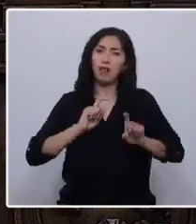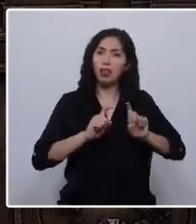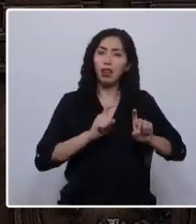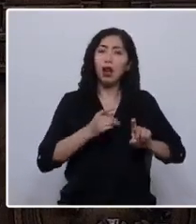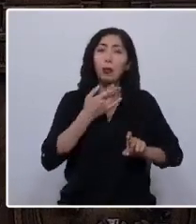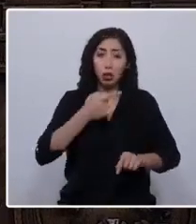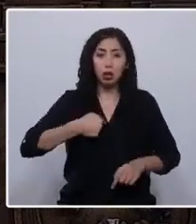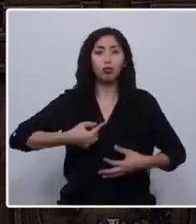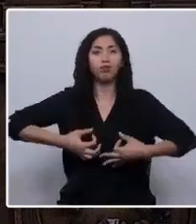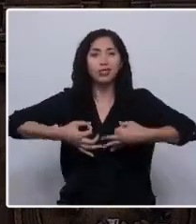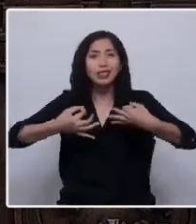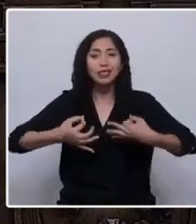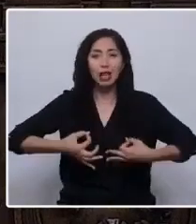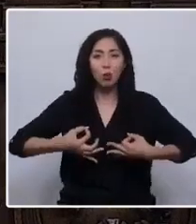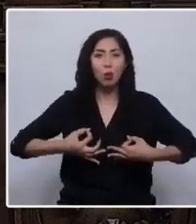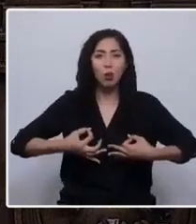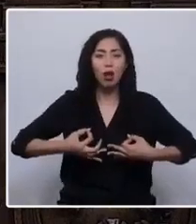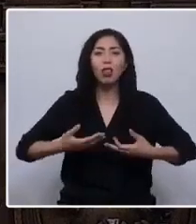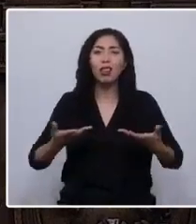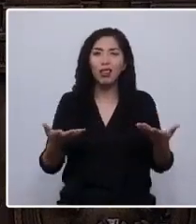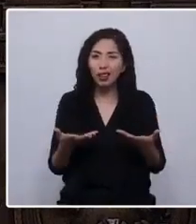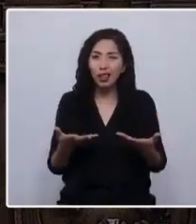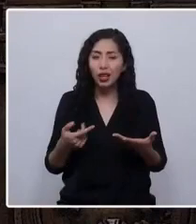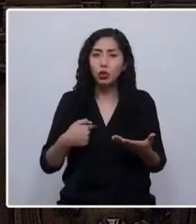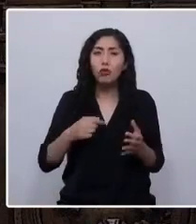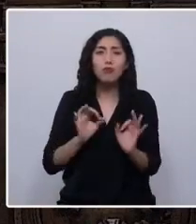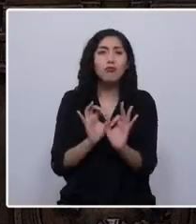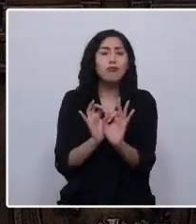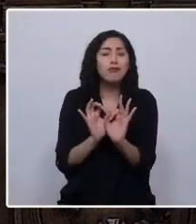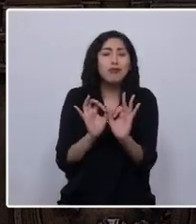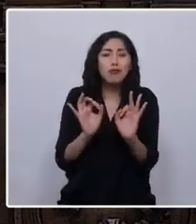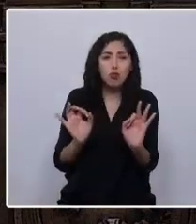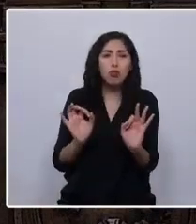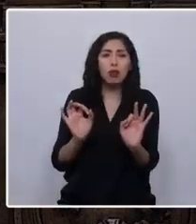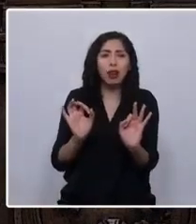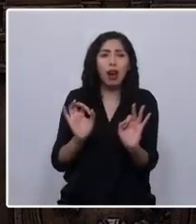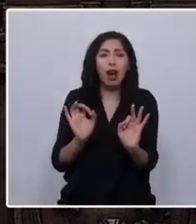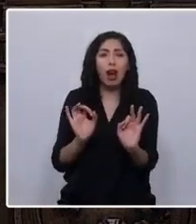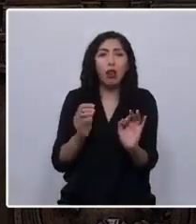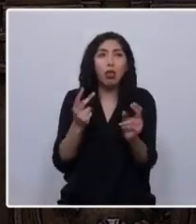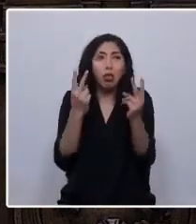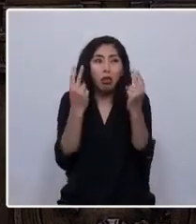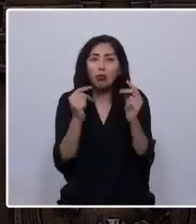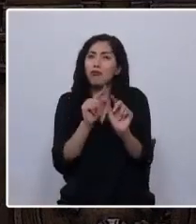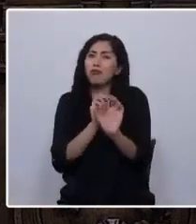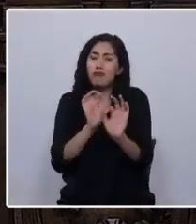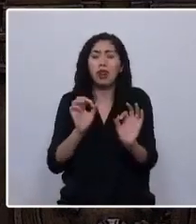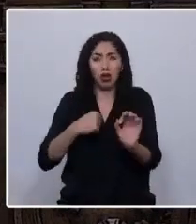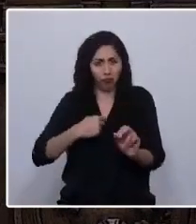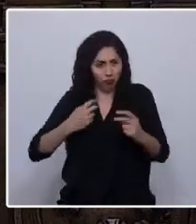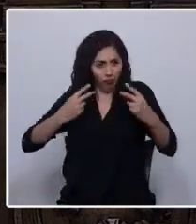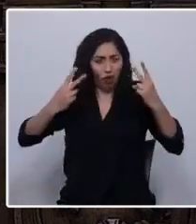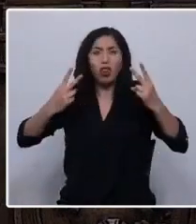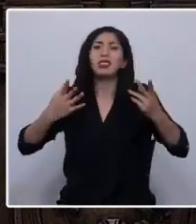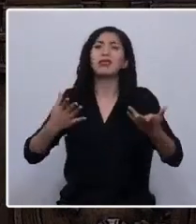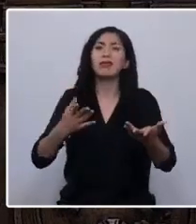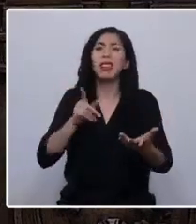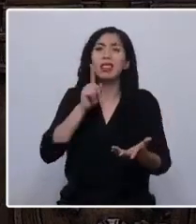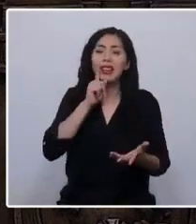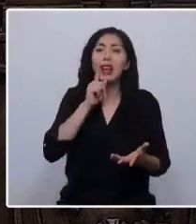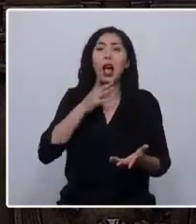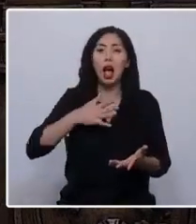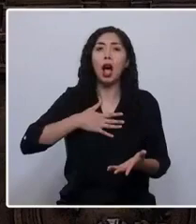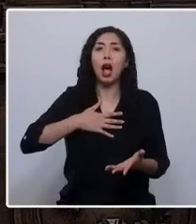estoy segura, es de que nunca dejaré de alzar la voz por mi gente, por mi territorio, por la dignidad de mi pueblo.